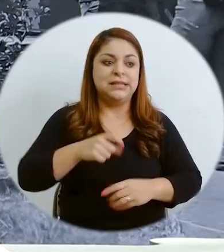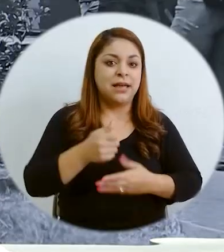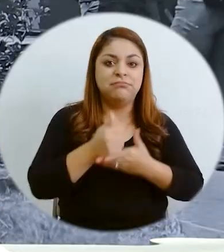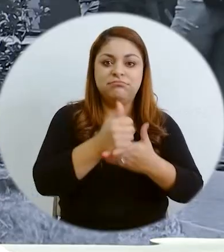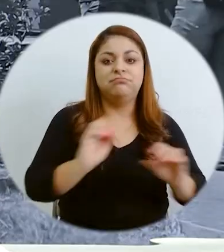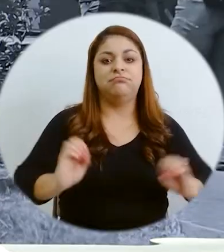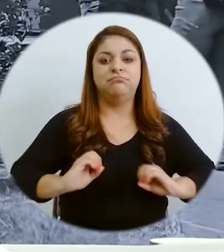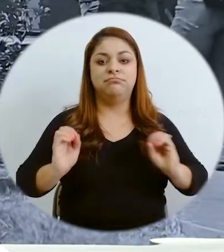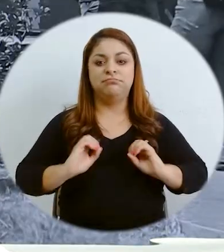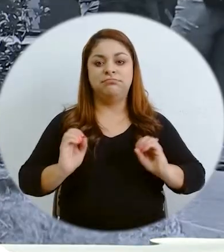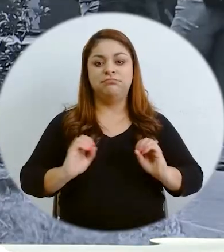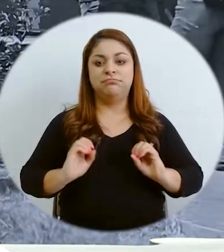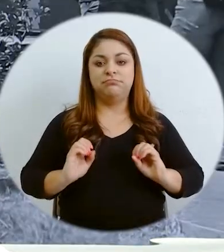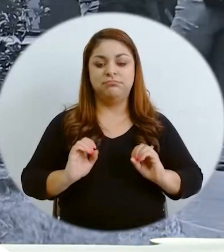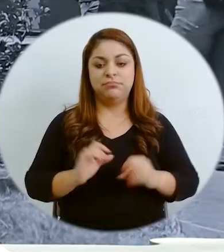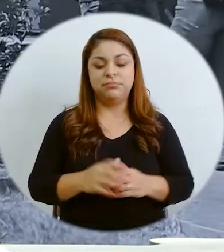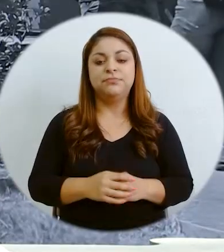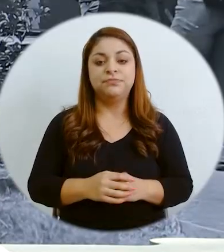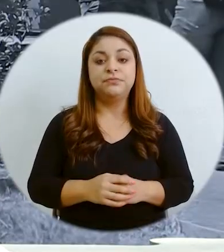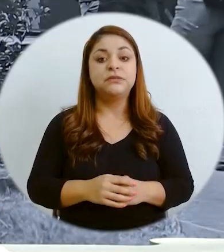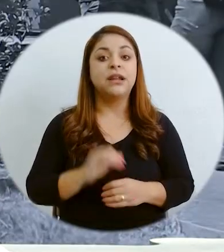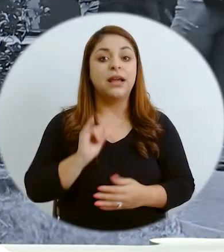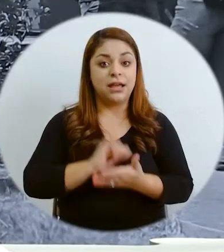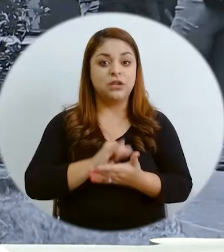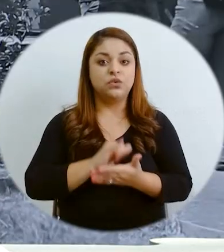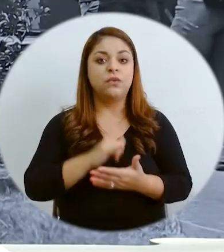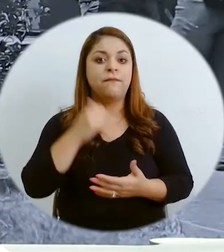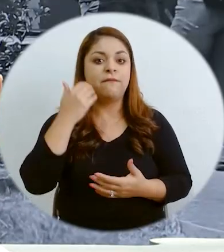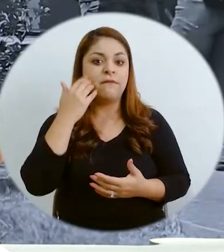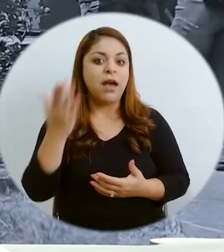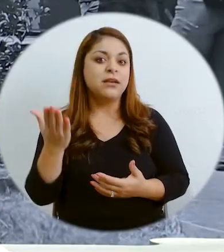intervenir. Eso por un lado, ¿verdad? Esa como